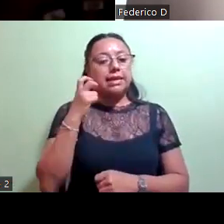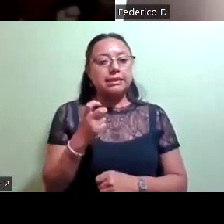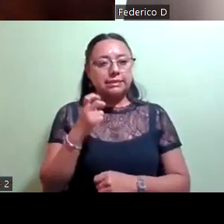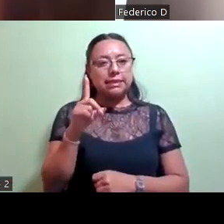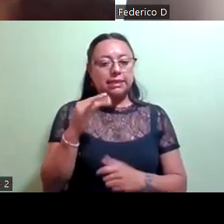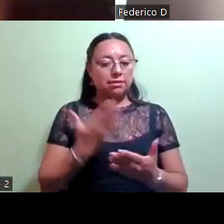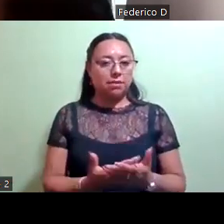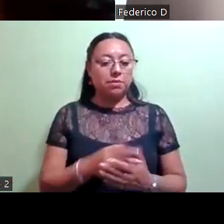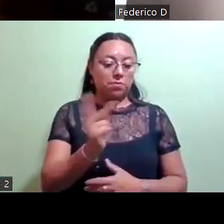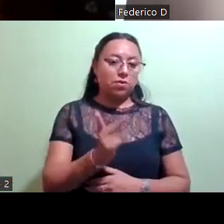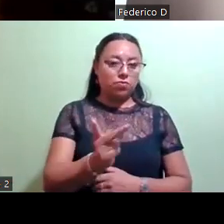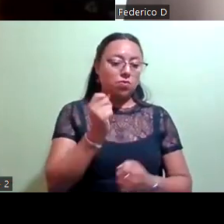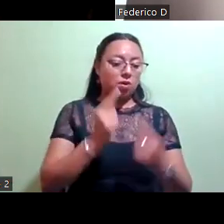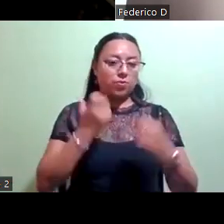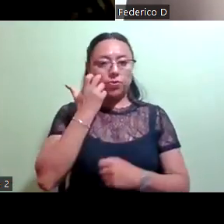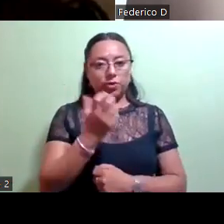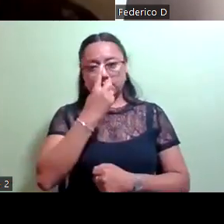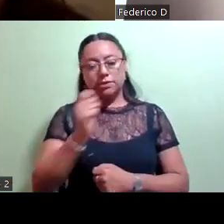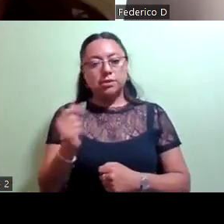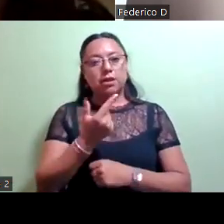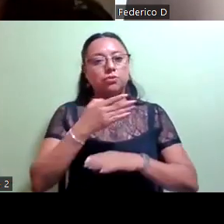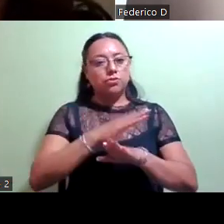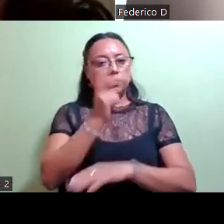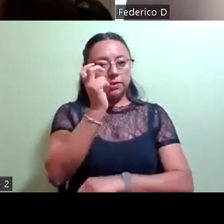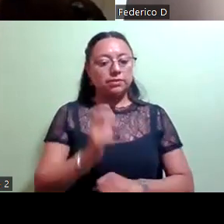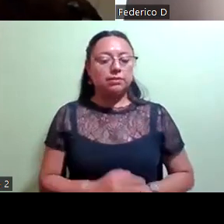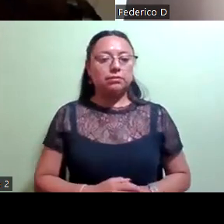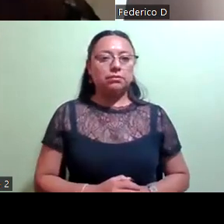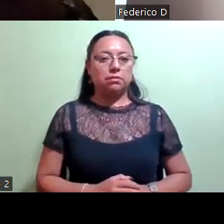alguien quiere hacer el uso de la palabra en torno al mismo.